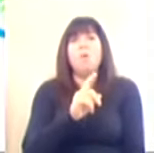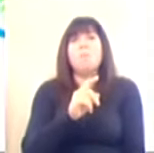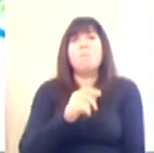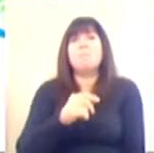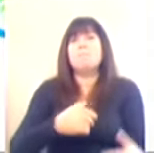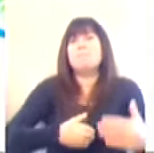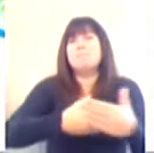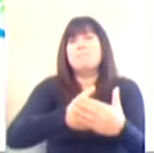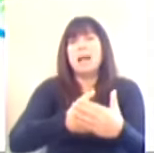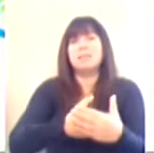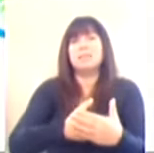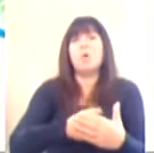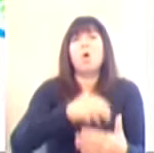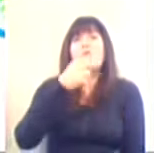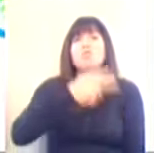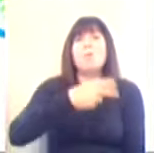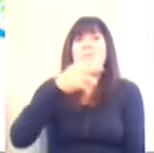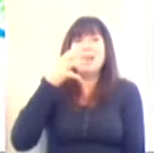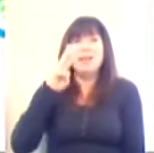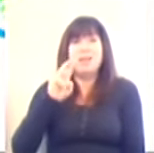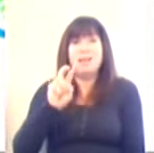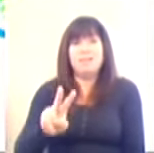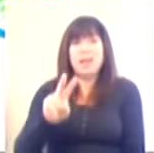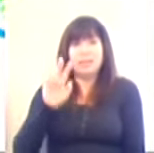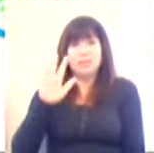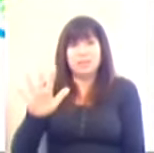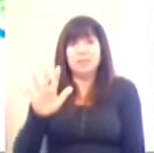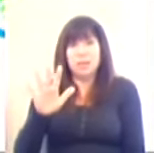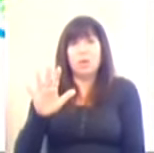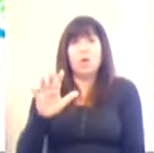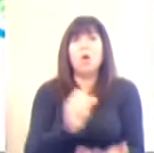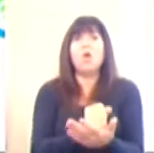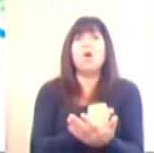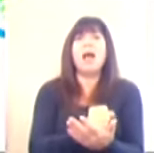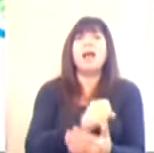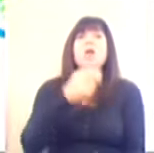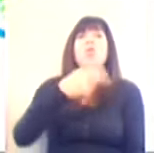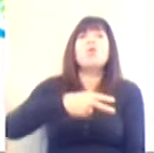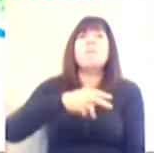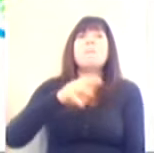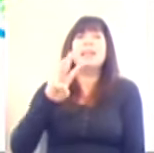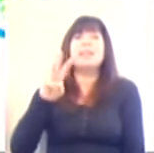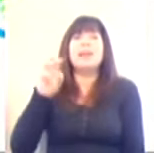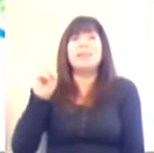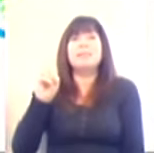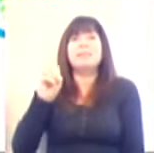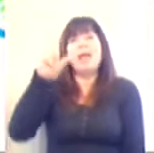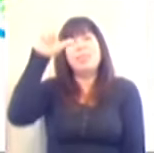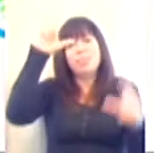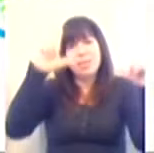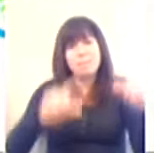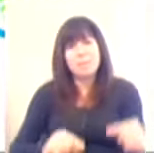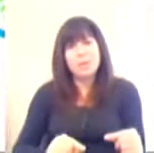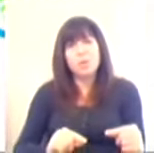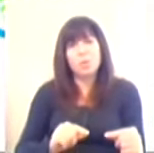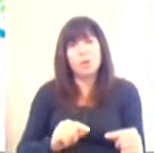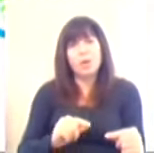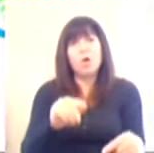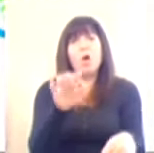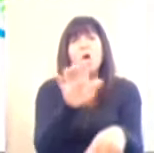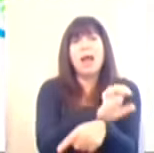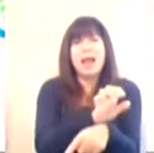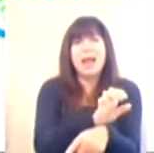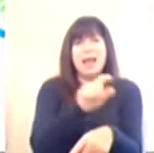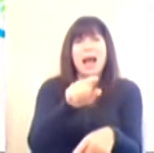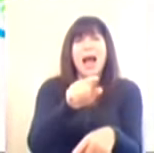pic. Al 2030, que es una meta intermedia, haber reducido las emisiones de gases de efecto invernadero un 45%. En